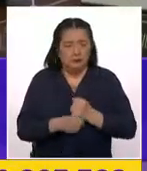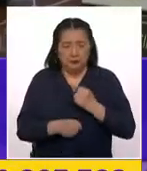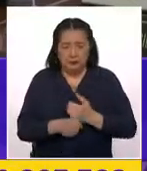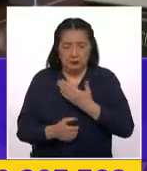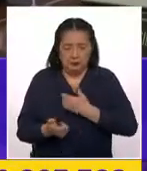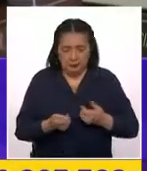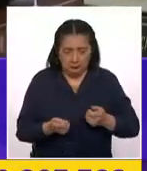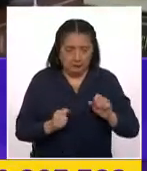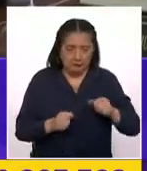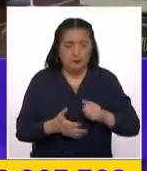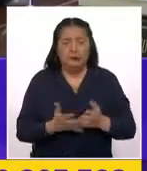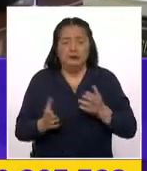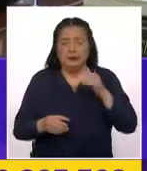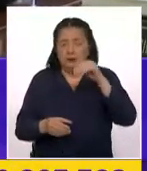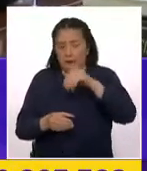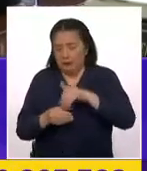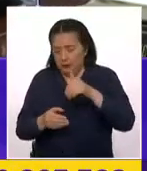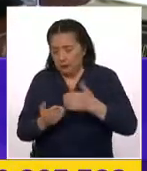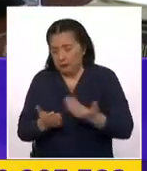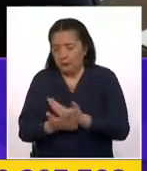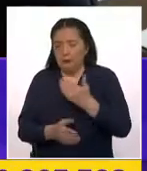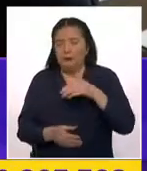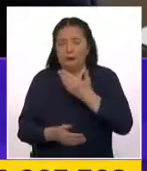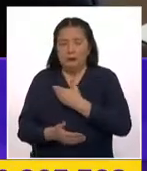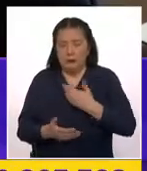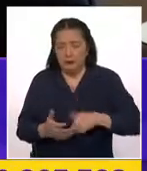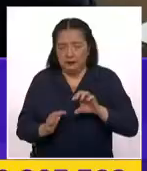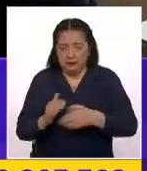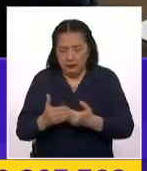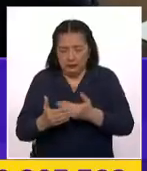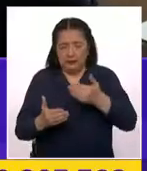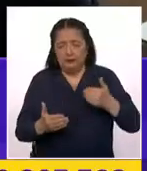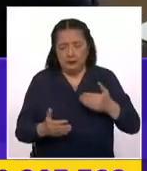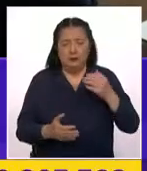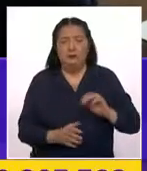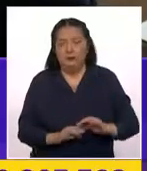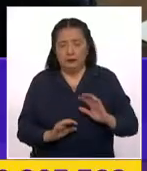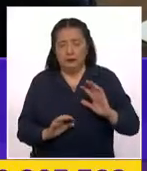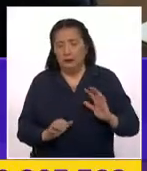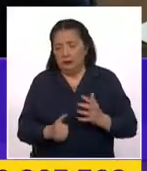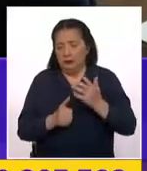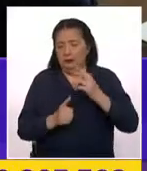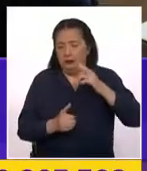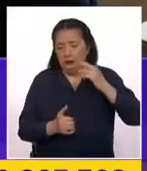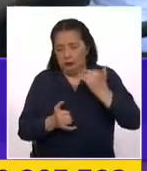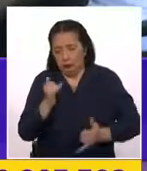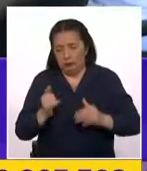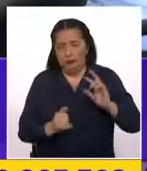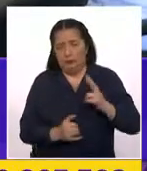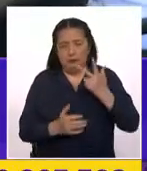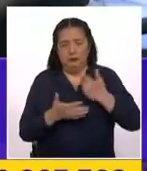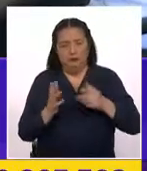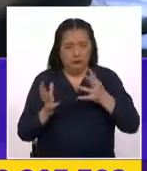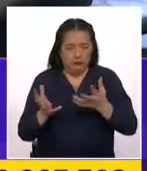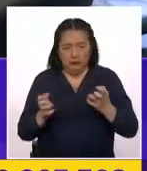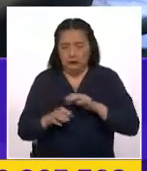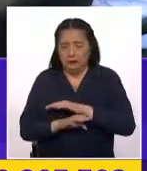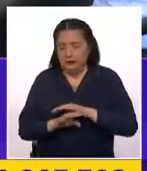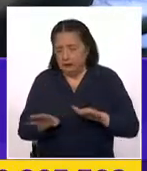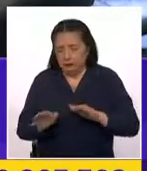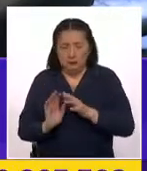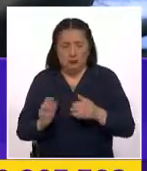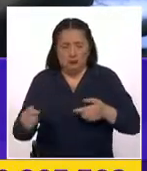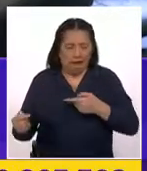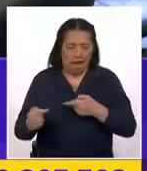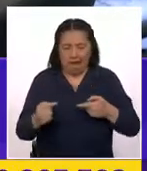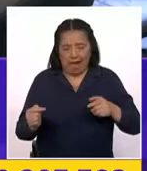Ejecutivo para que se adelanten las elecciones para el último trimestre de este año, Fátima, ante el pedido y porque quieren acabar con esta crisis y las